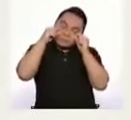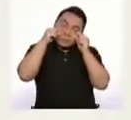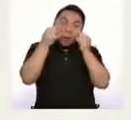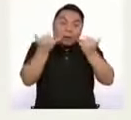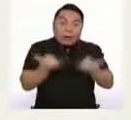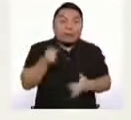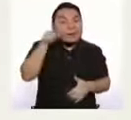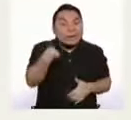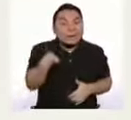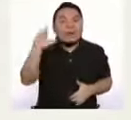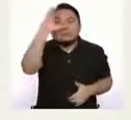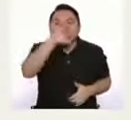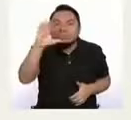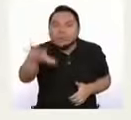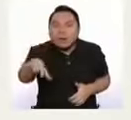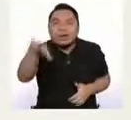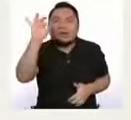deberás buscar!